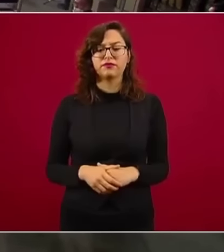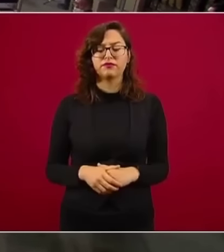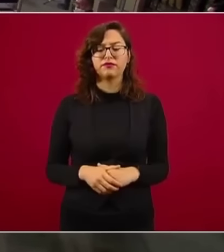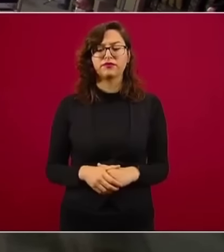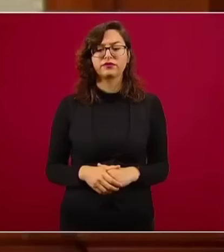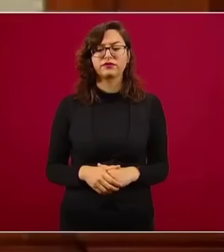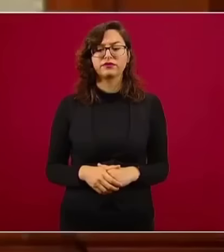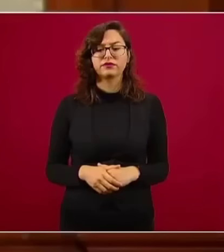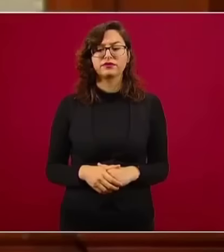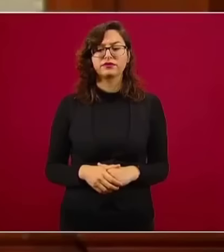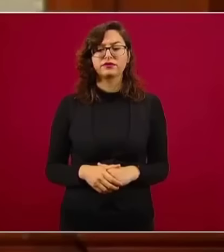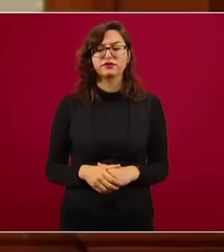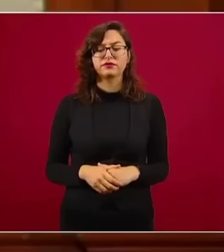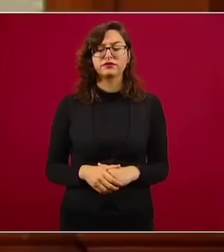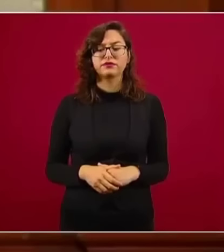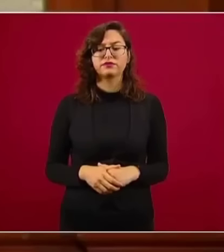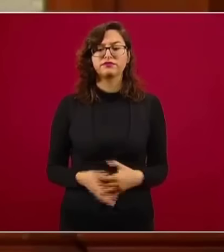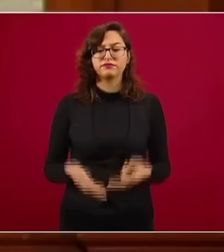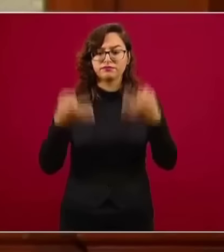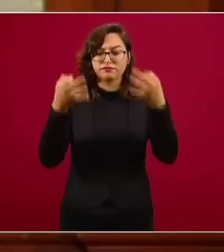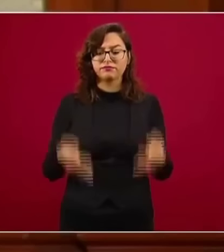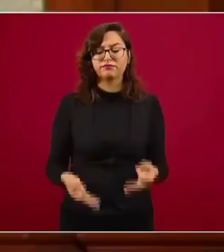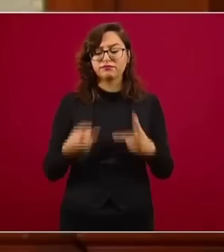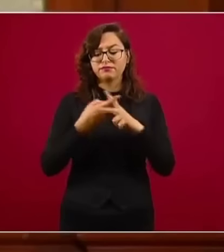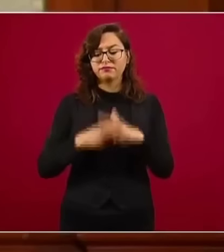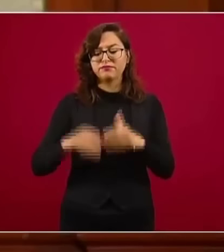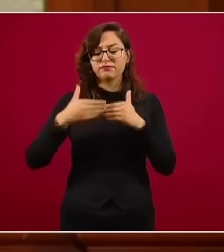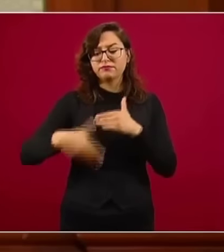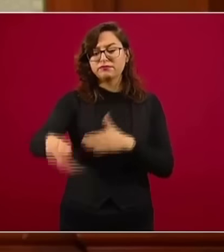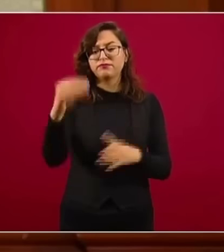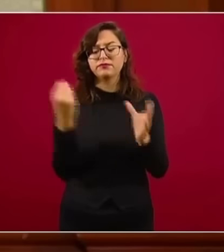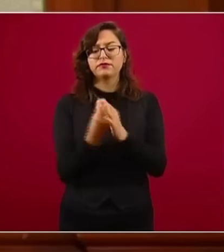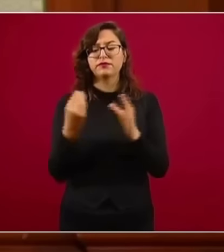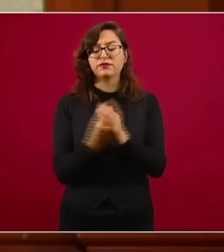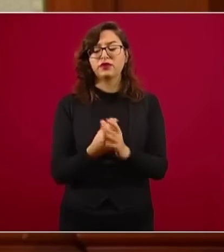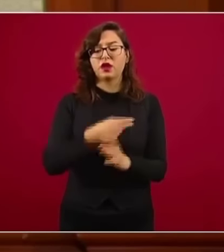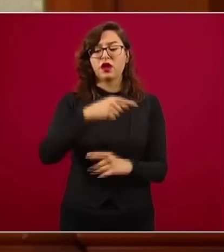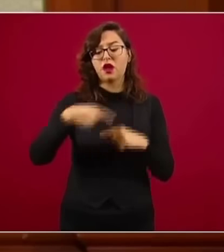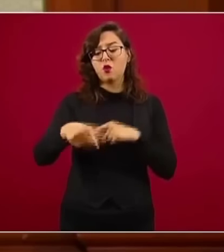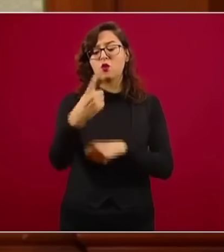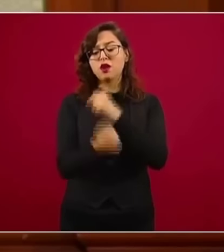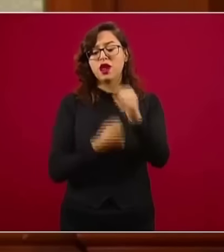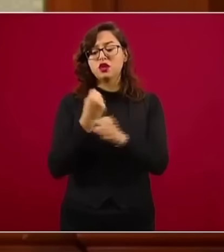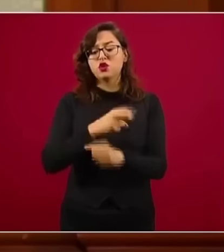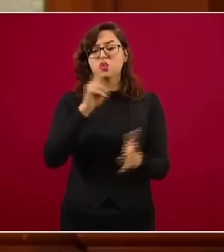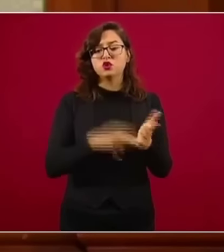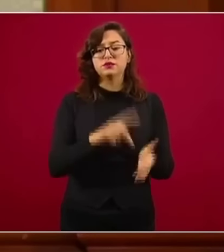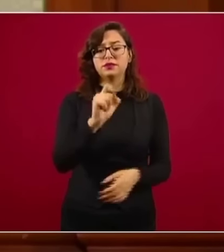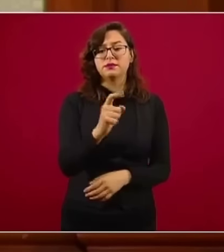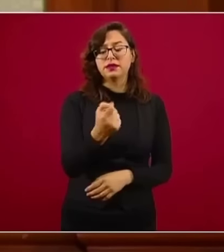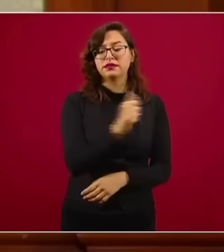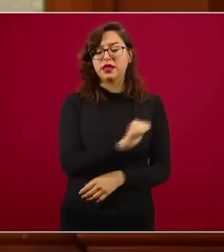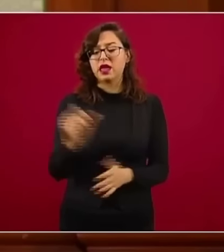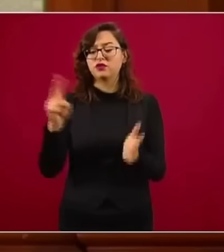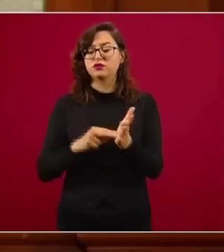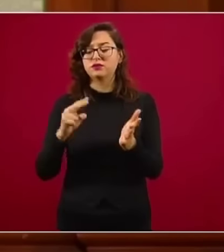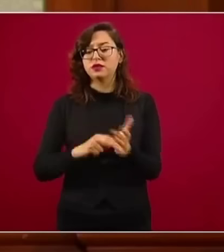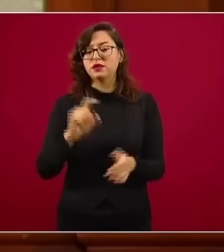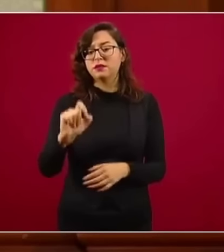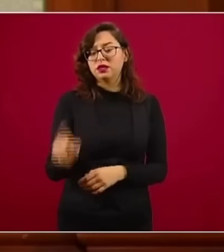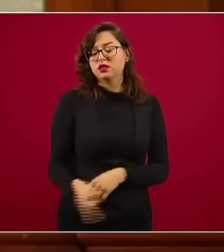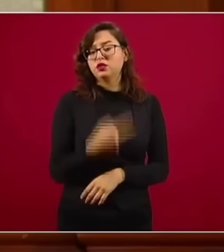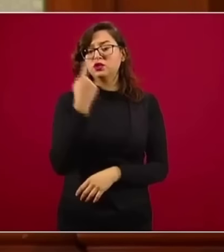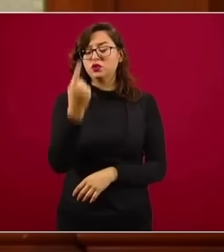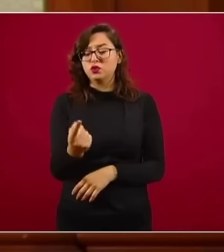para el inicio del ciclo escolar 2020-2021 de educación básica en todo el país,